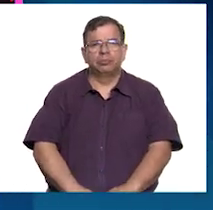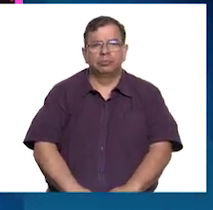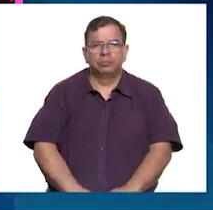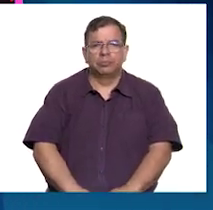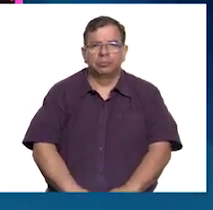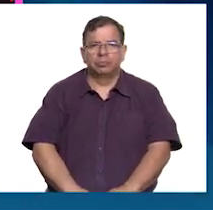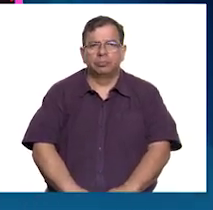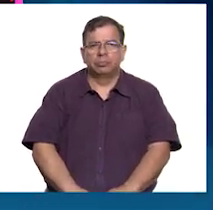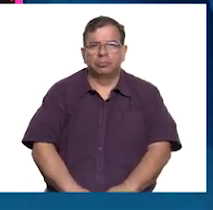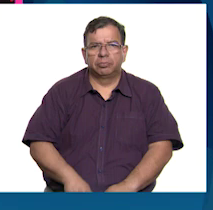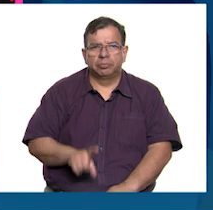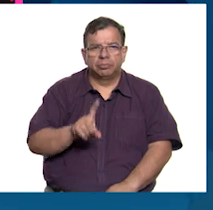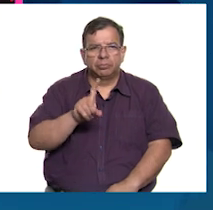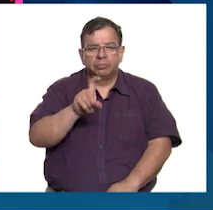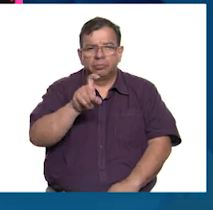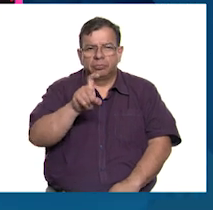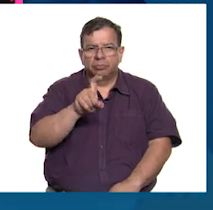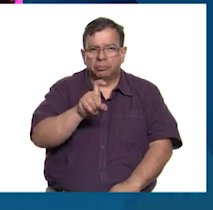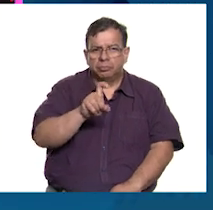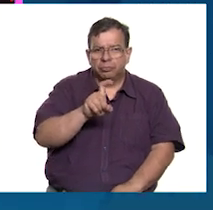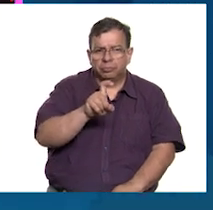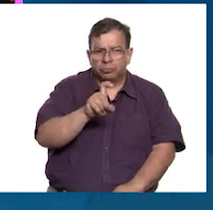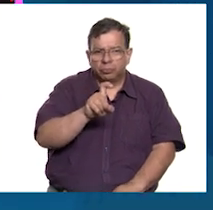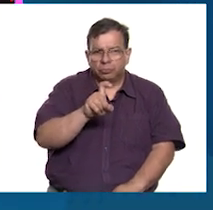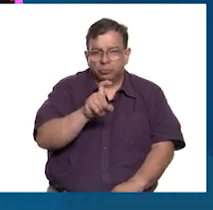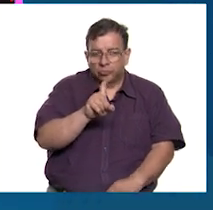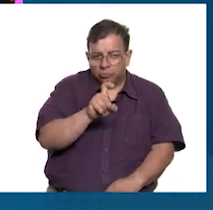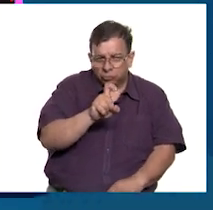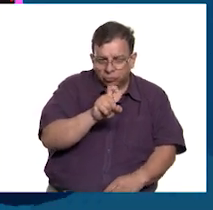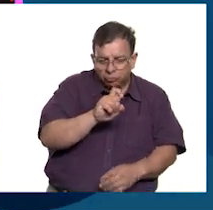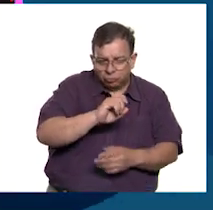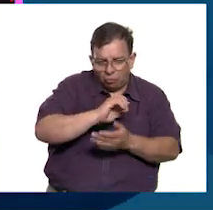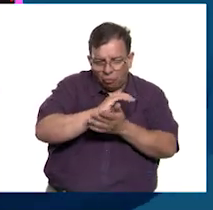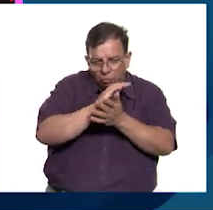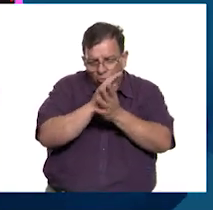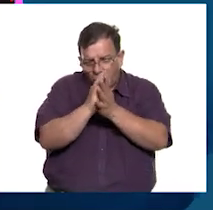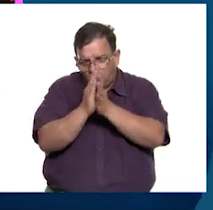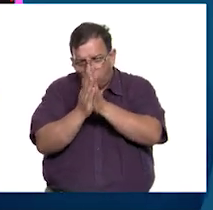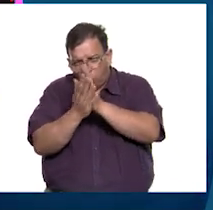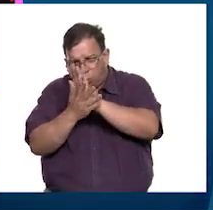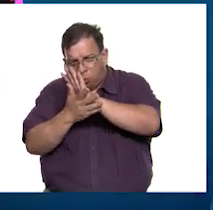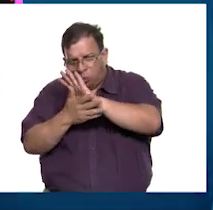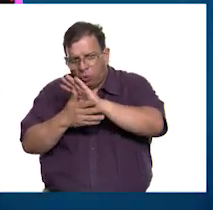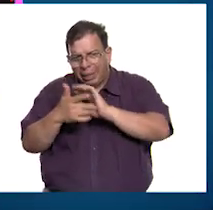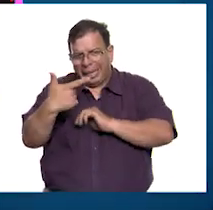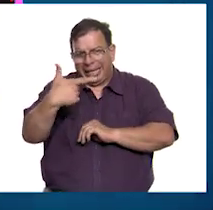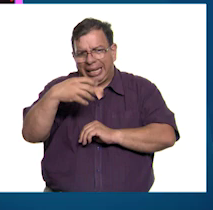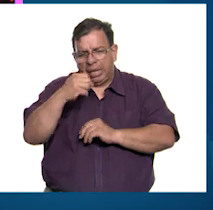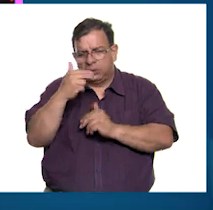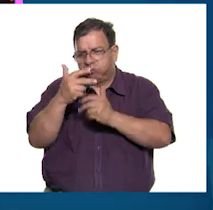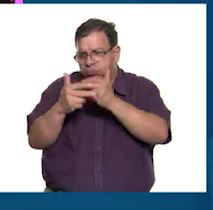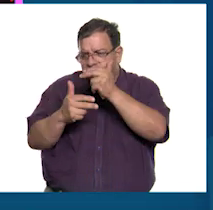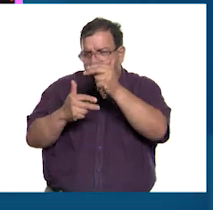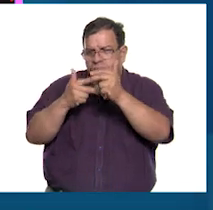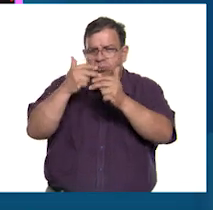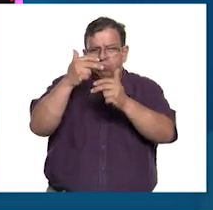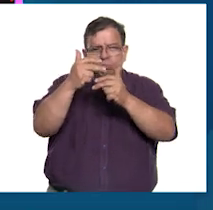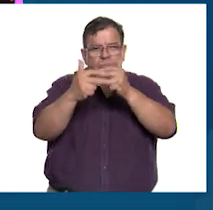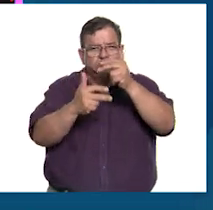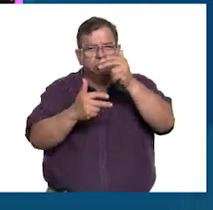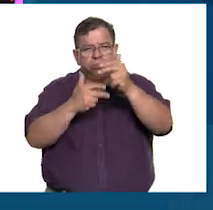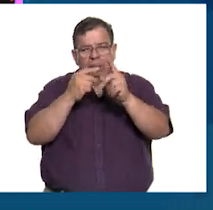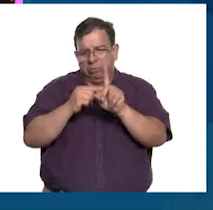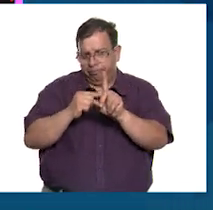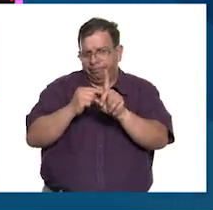El agua cambia de estado líquido a gaseoso al aumentar la temperatura y por eso podemos